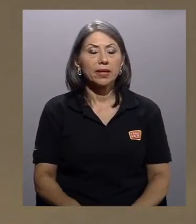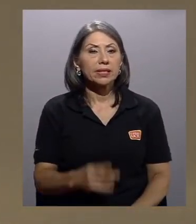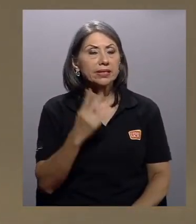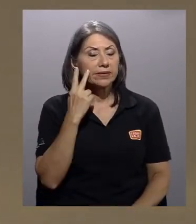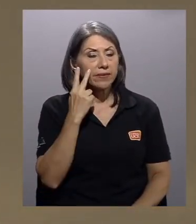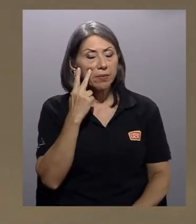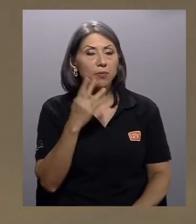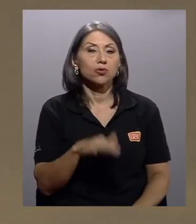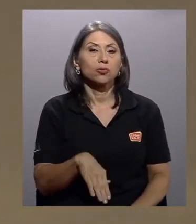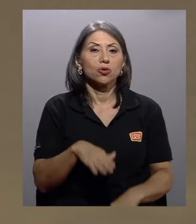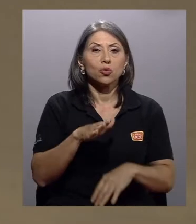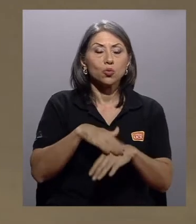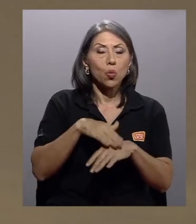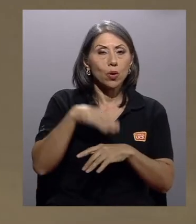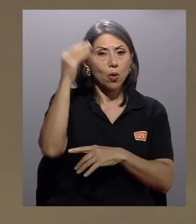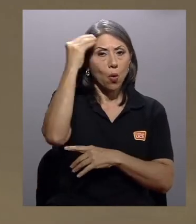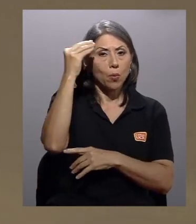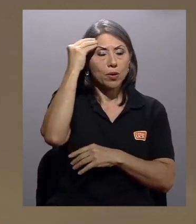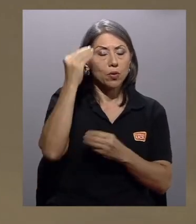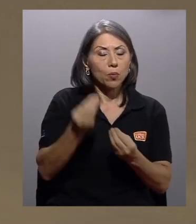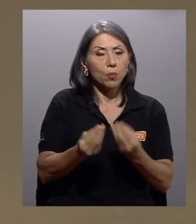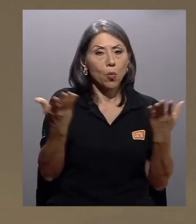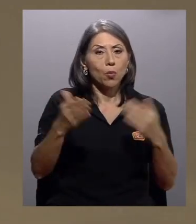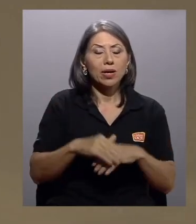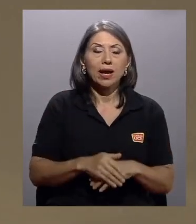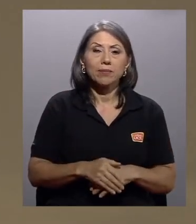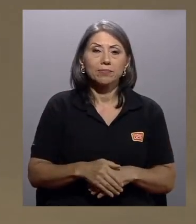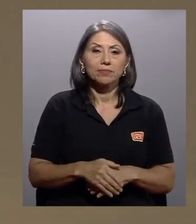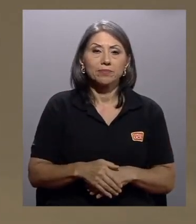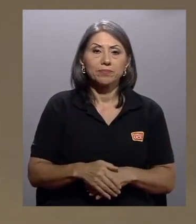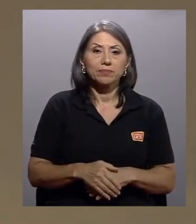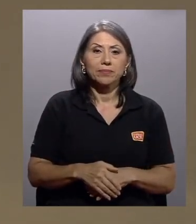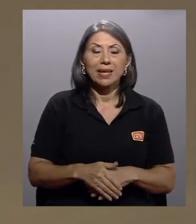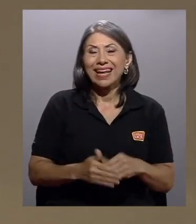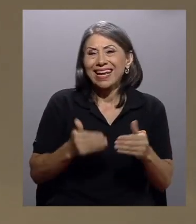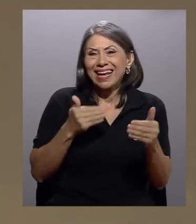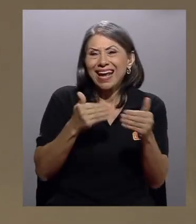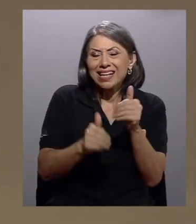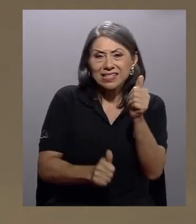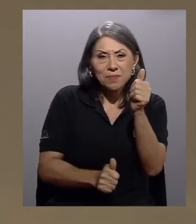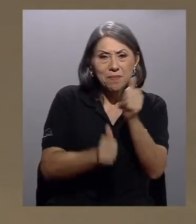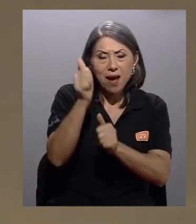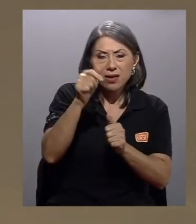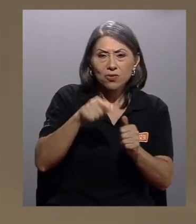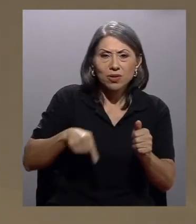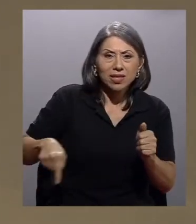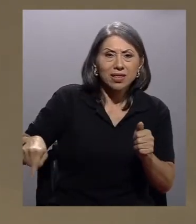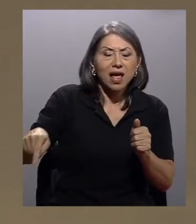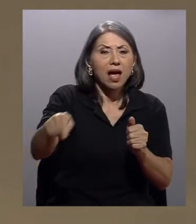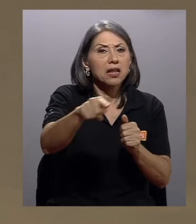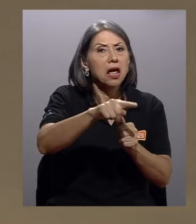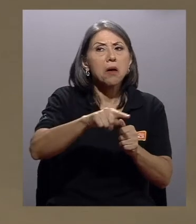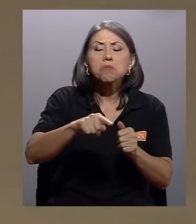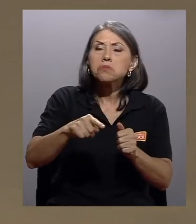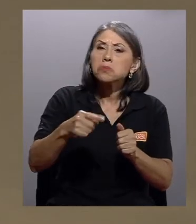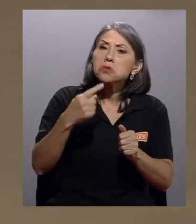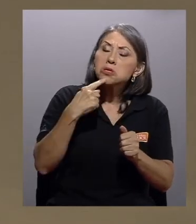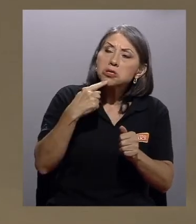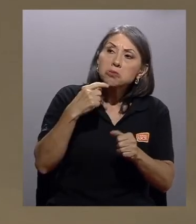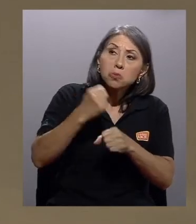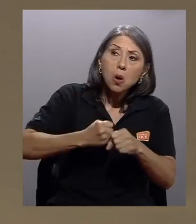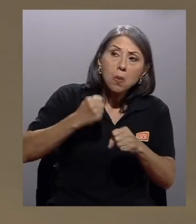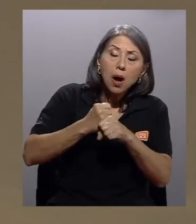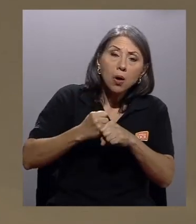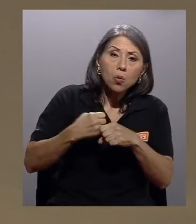respecto a opinión pública, hay una aprobación casi mayoritaria de la gestión de